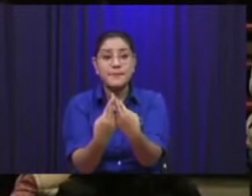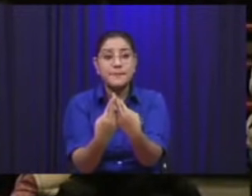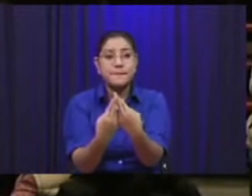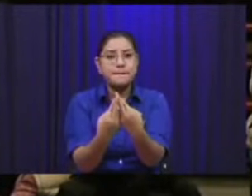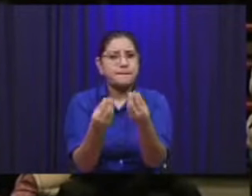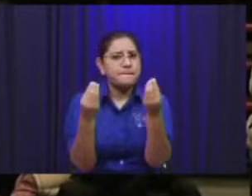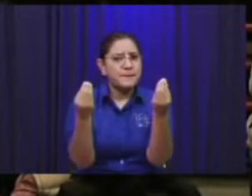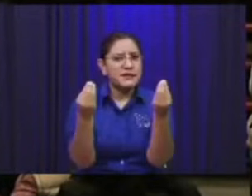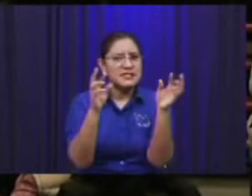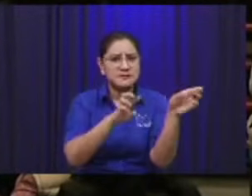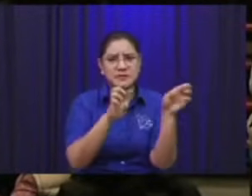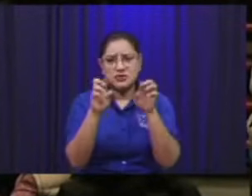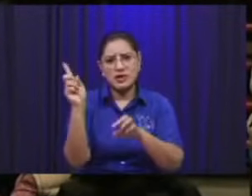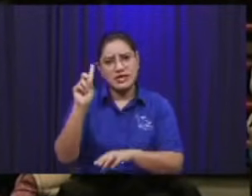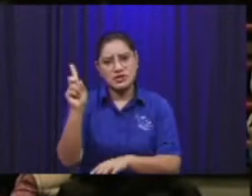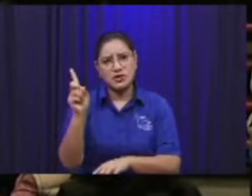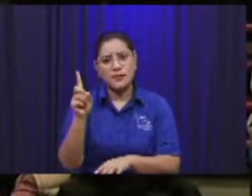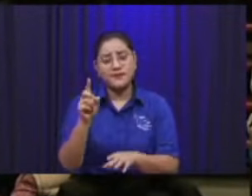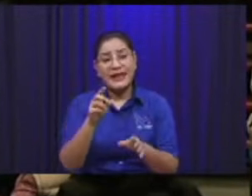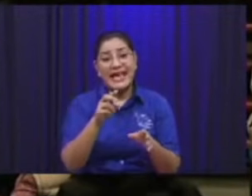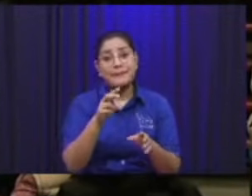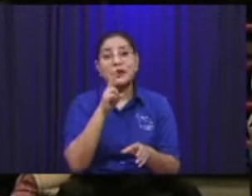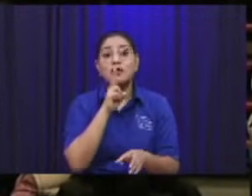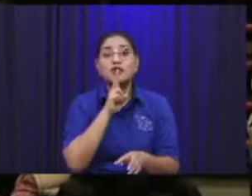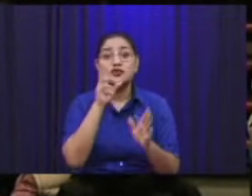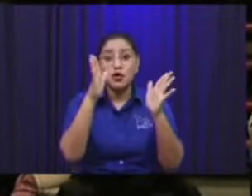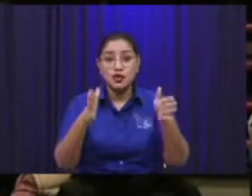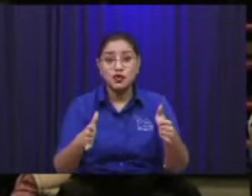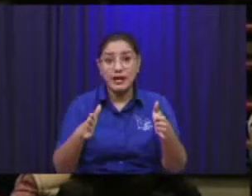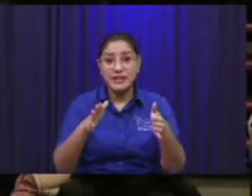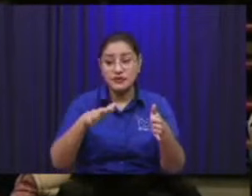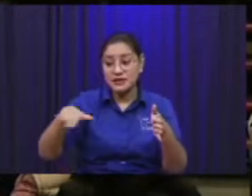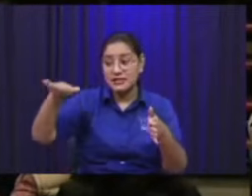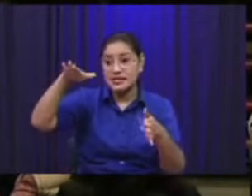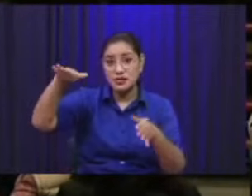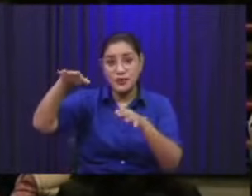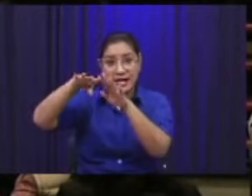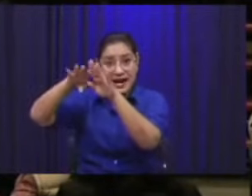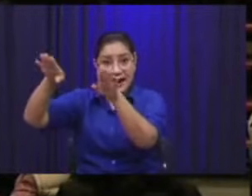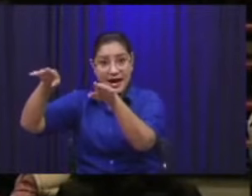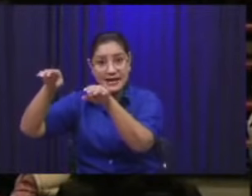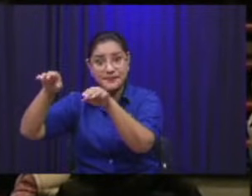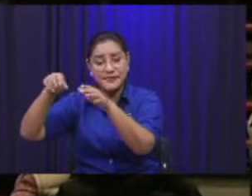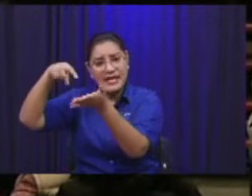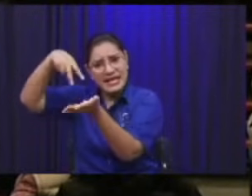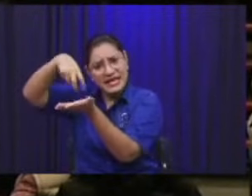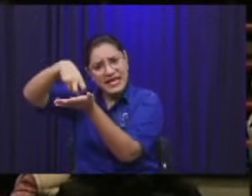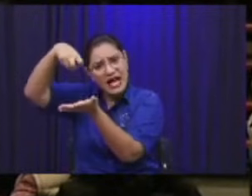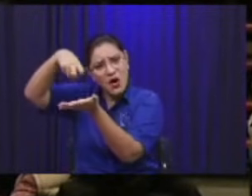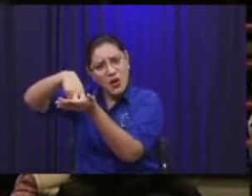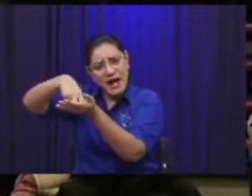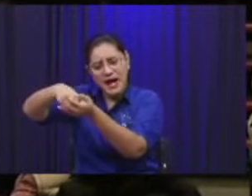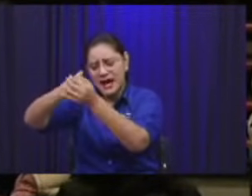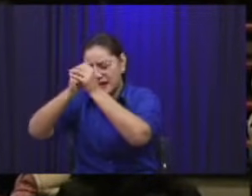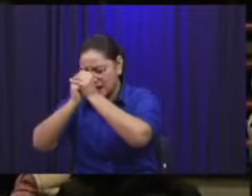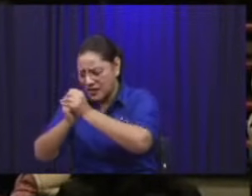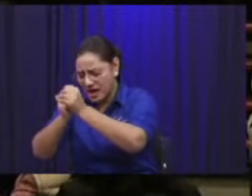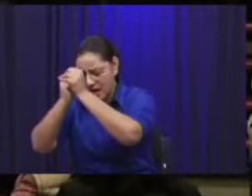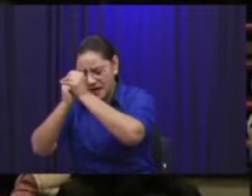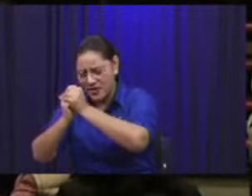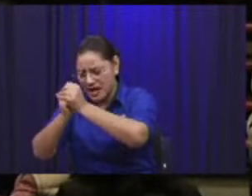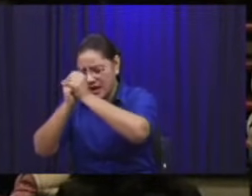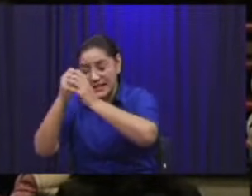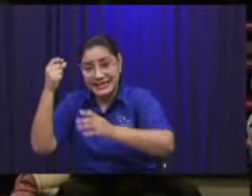muchísimo los que habían que se suban en la plataforma y empiecen a clamar que se recuerden del mitch y que empiecen a clamar